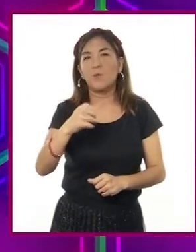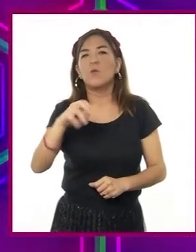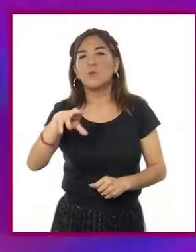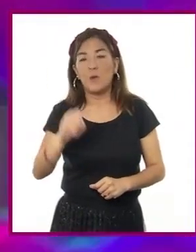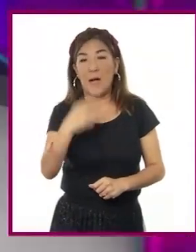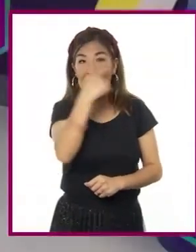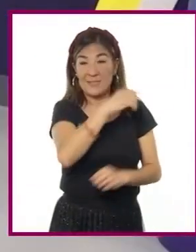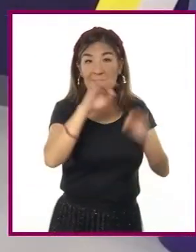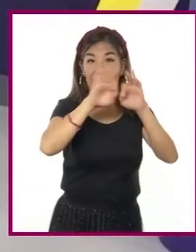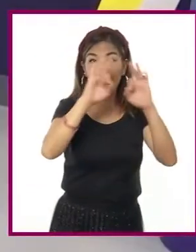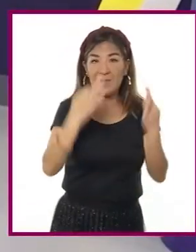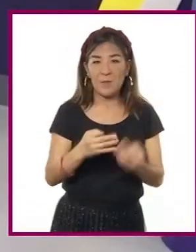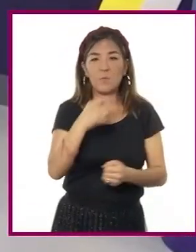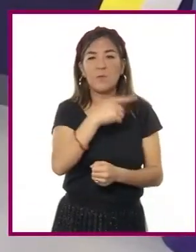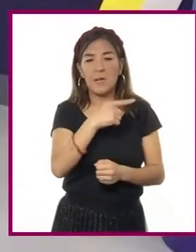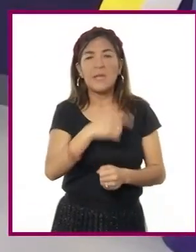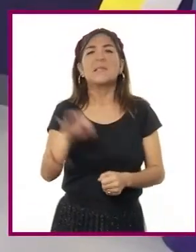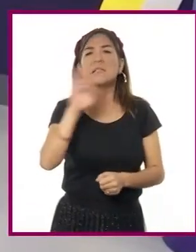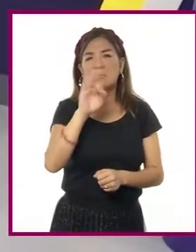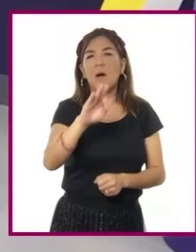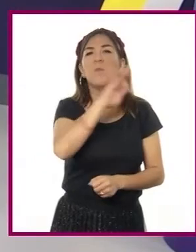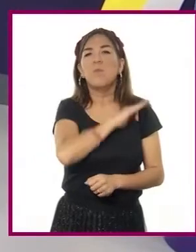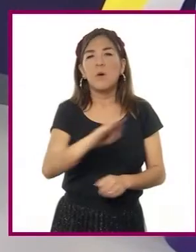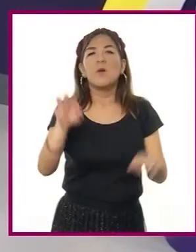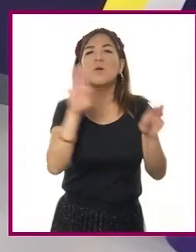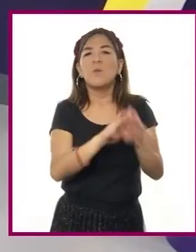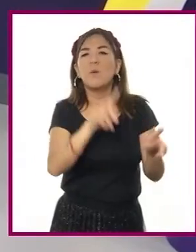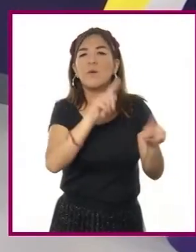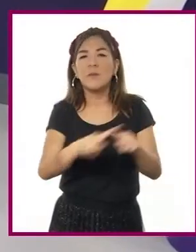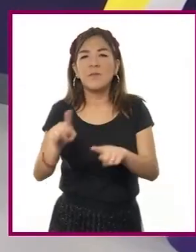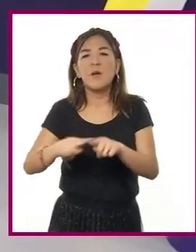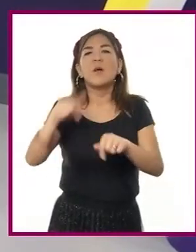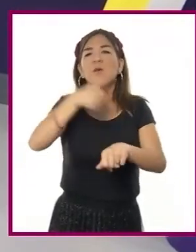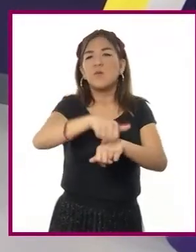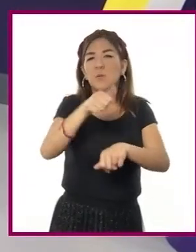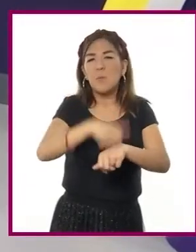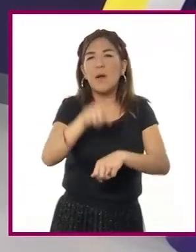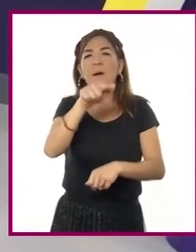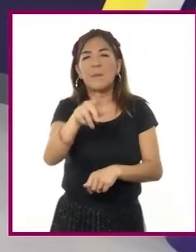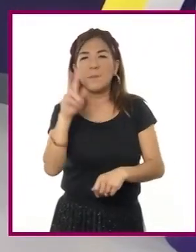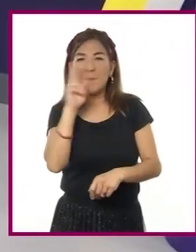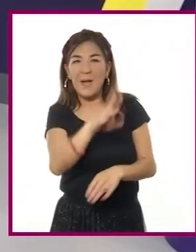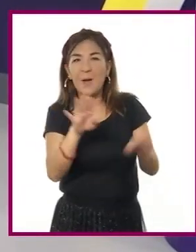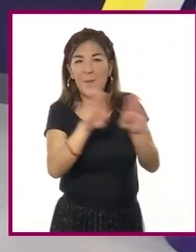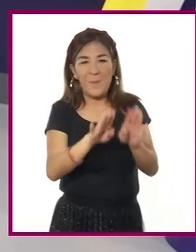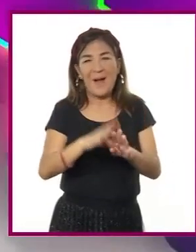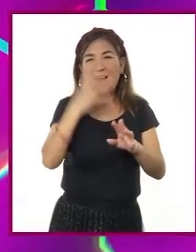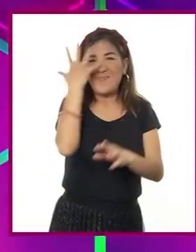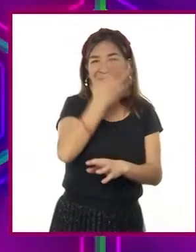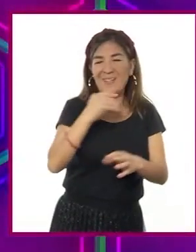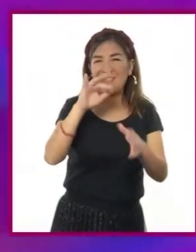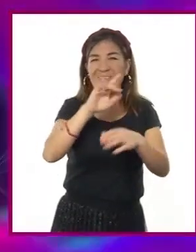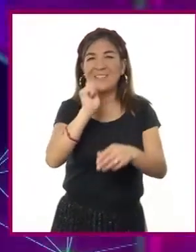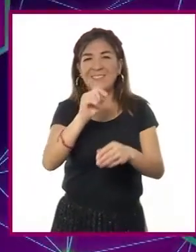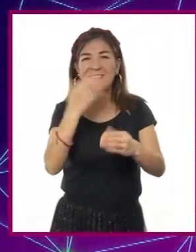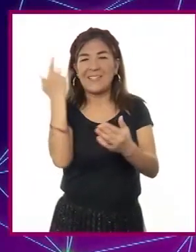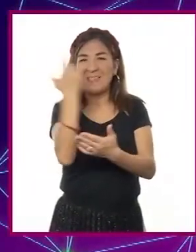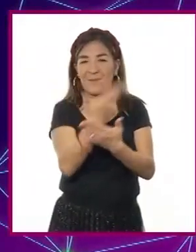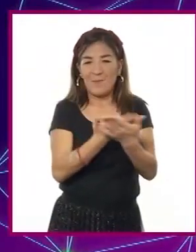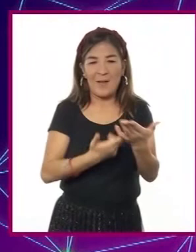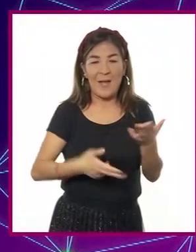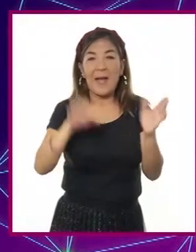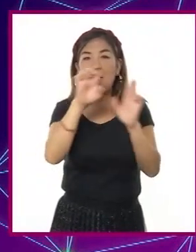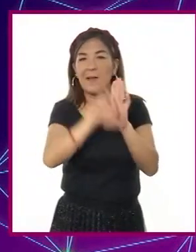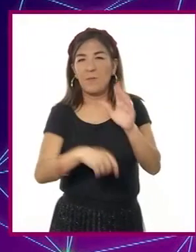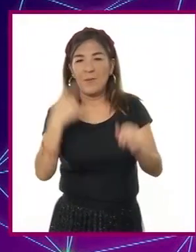esta figura regular es posible crear diferentes patrones vistosos y agradables a la vista. Por ejemplo, cada una